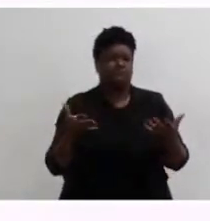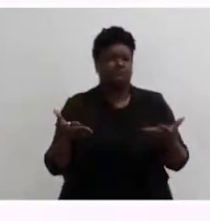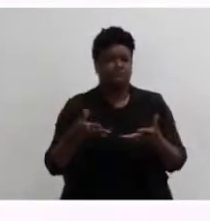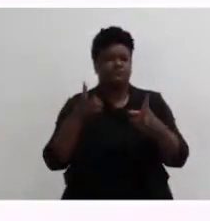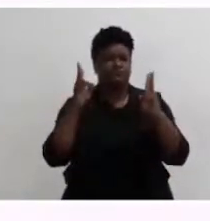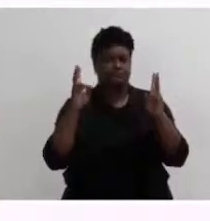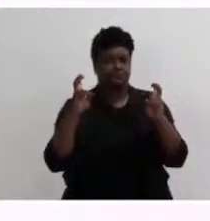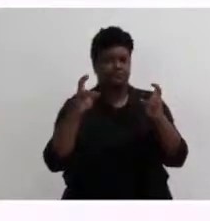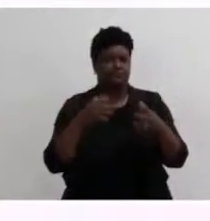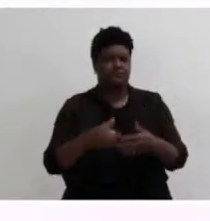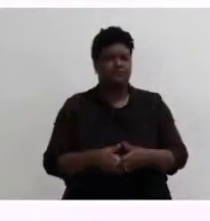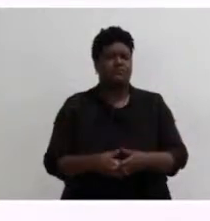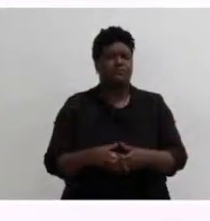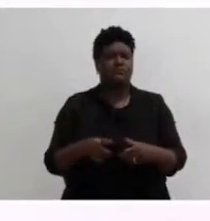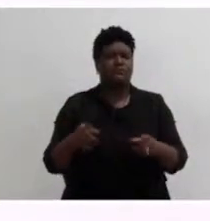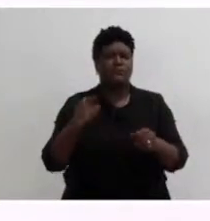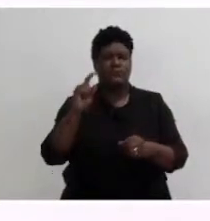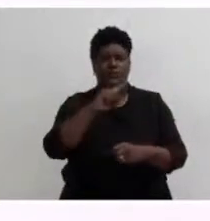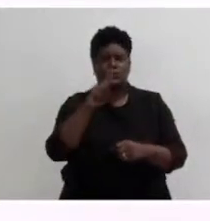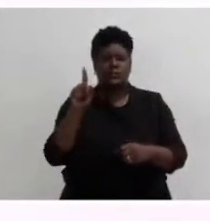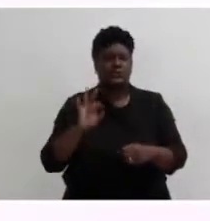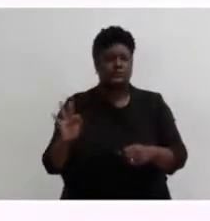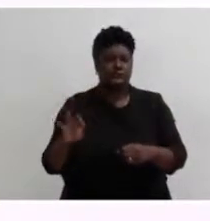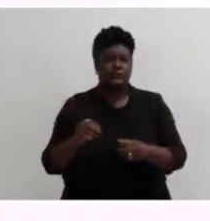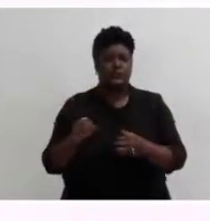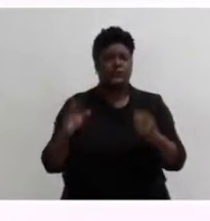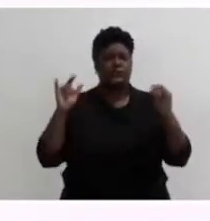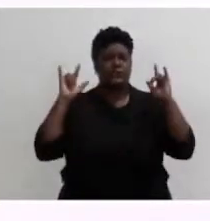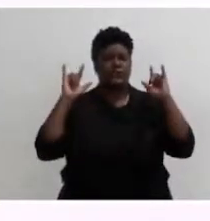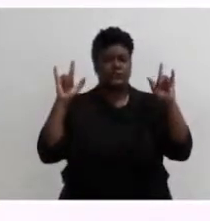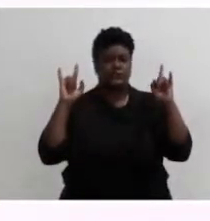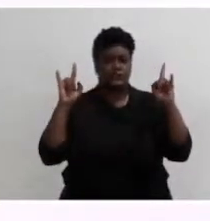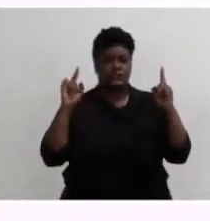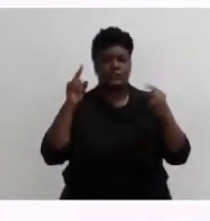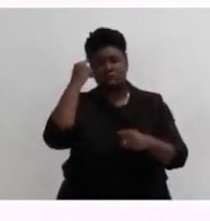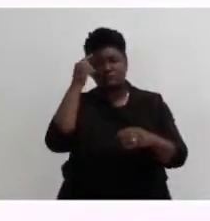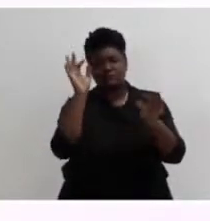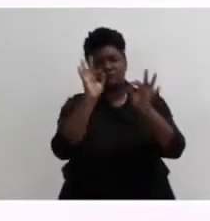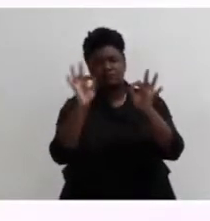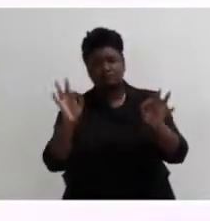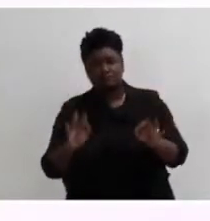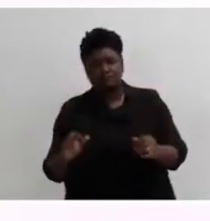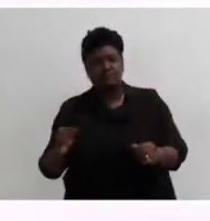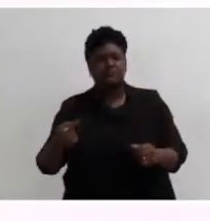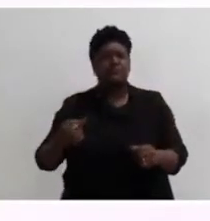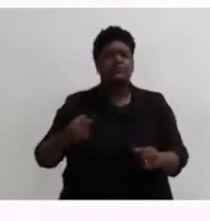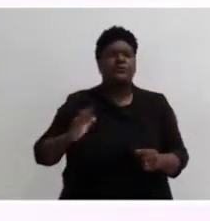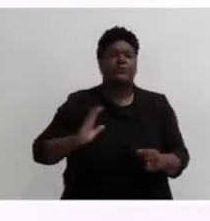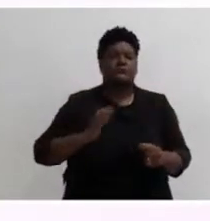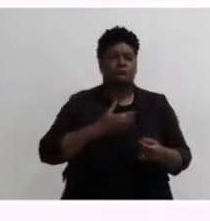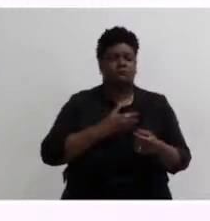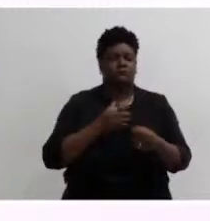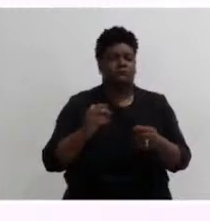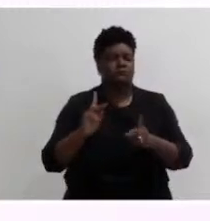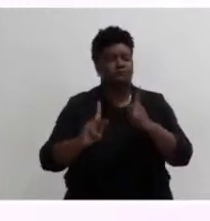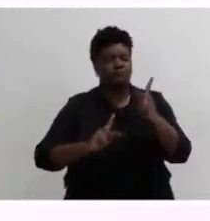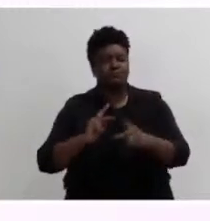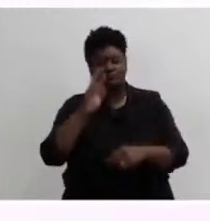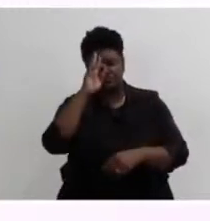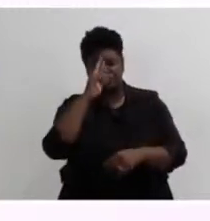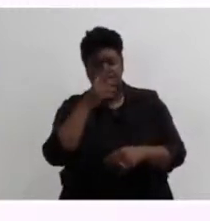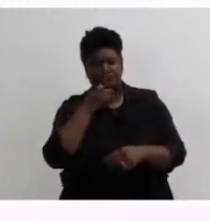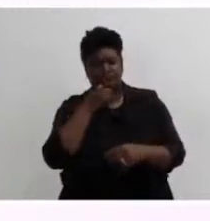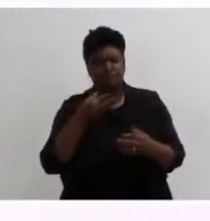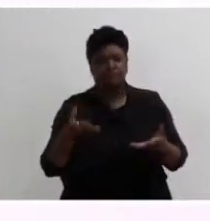PC Precision Engineer de la zona franca de Santiago, para formar a nuestros ciudadanos y hacerlos competitivos tanto en el